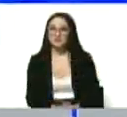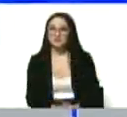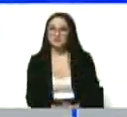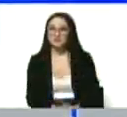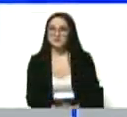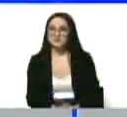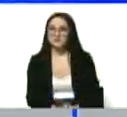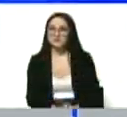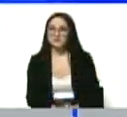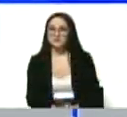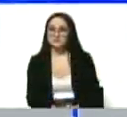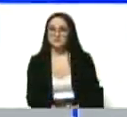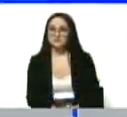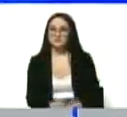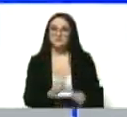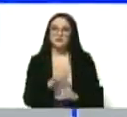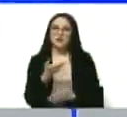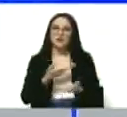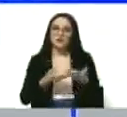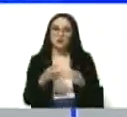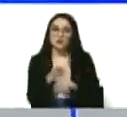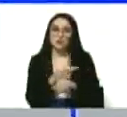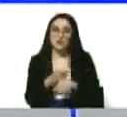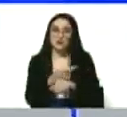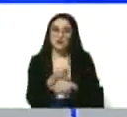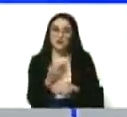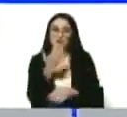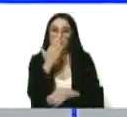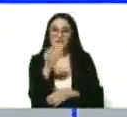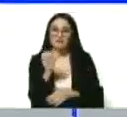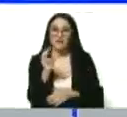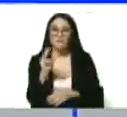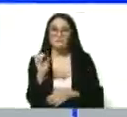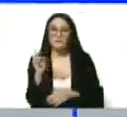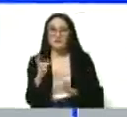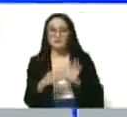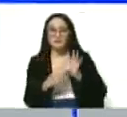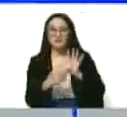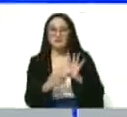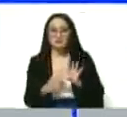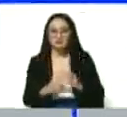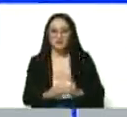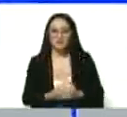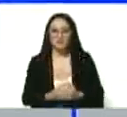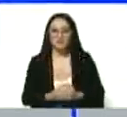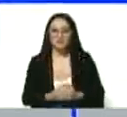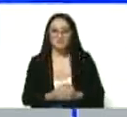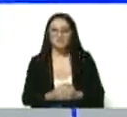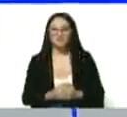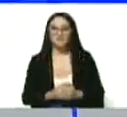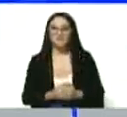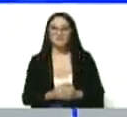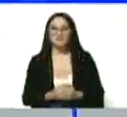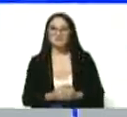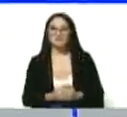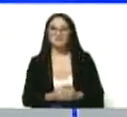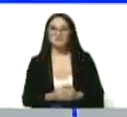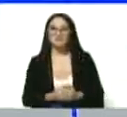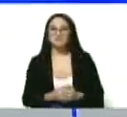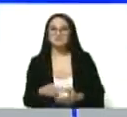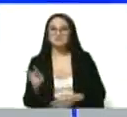despuntó y brilló como gobernador ante la OPEP en representación de Kuwait. Su excelencia,